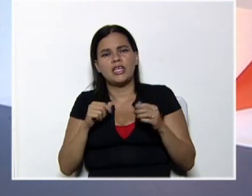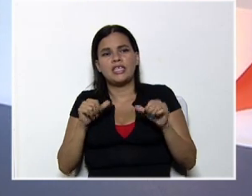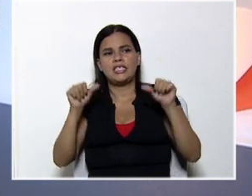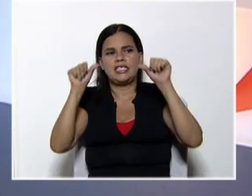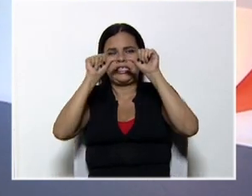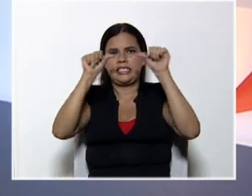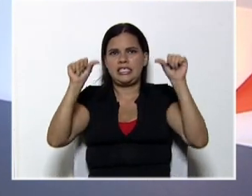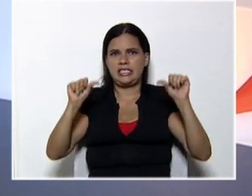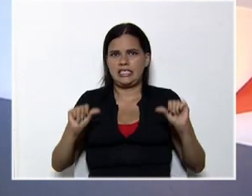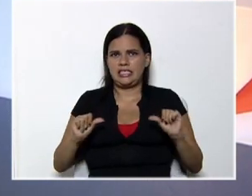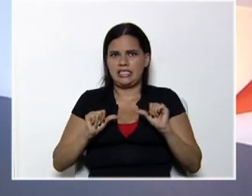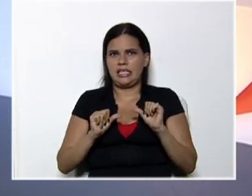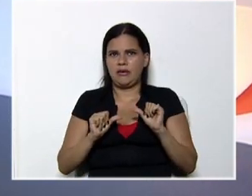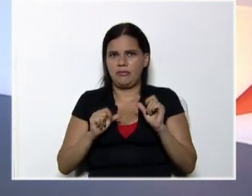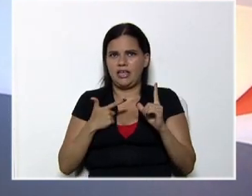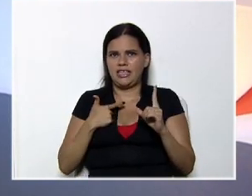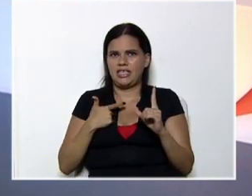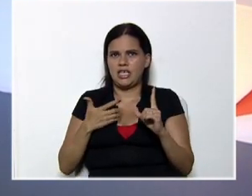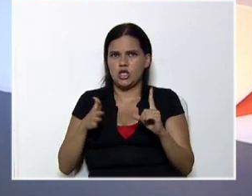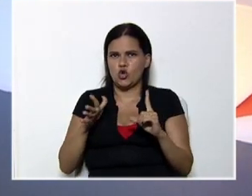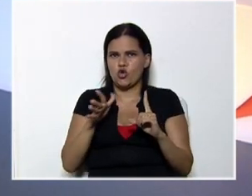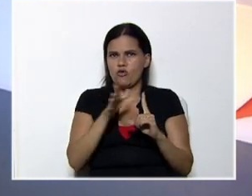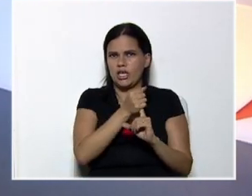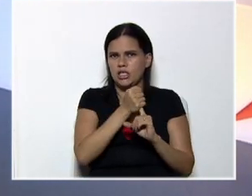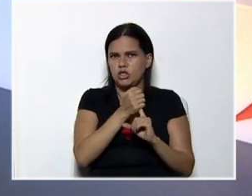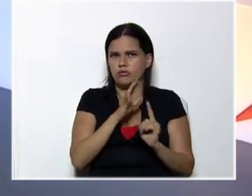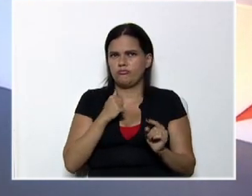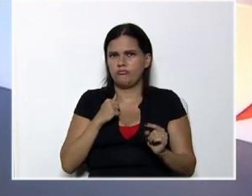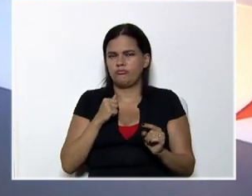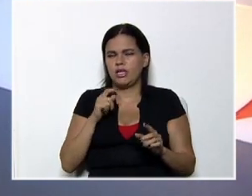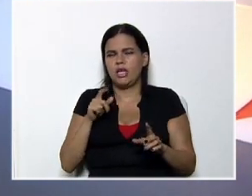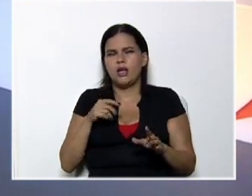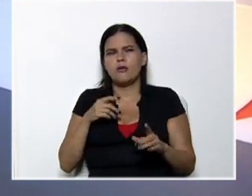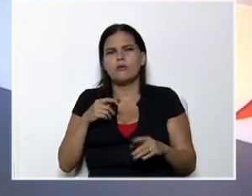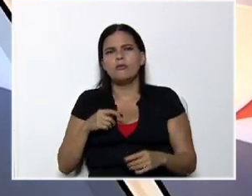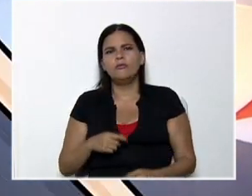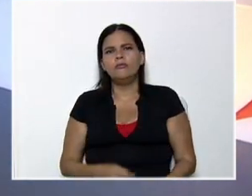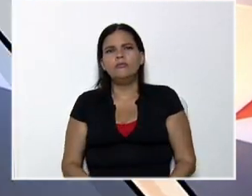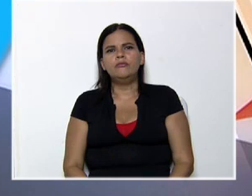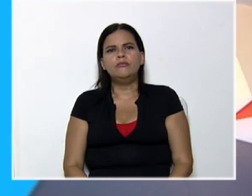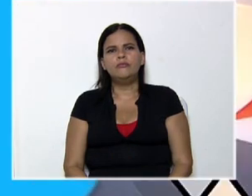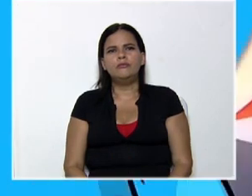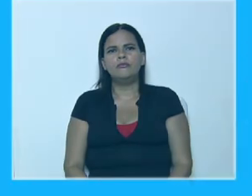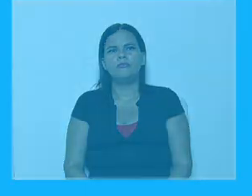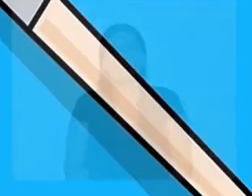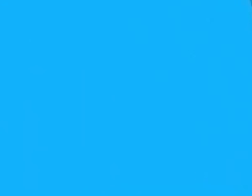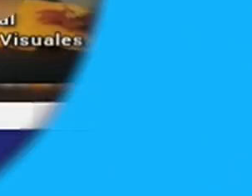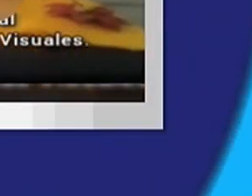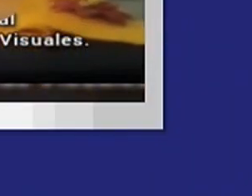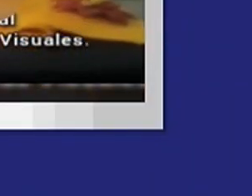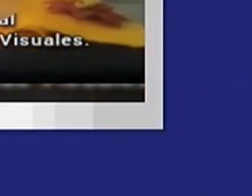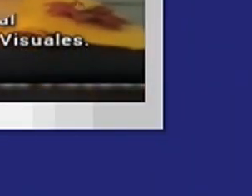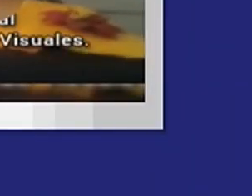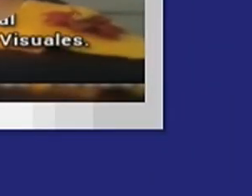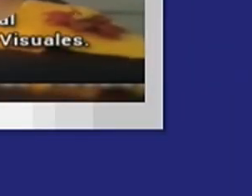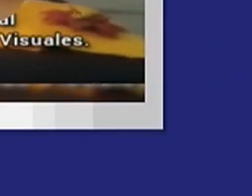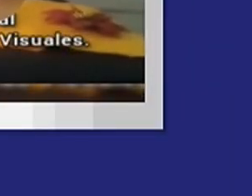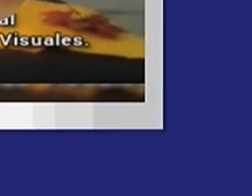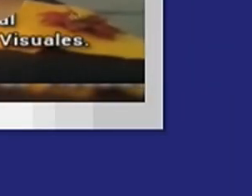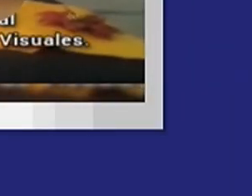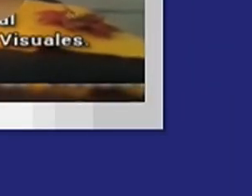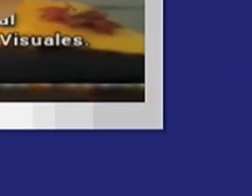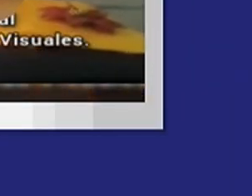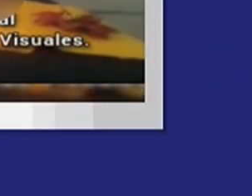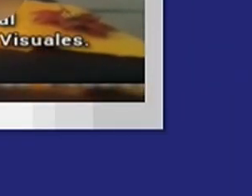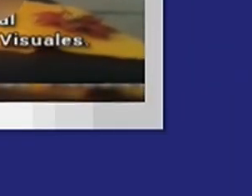sistemas de coordenadas. Y para mostrarnos algunas estrategias, vamos a ver el siguiente video. Buenos días, soy la profesora Lineri